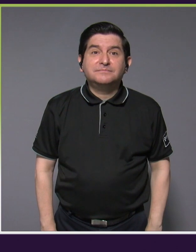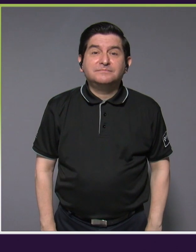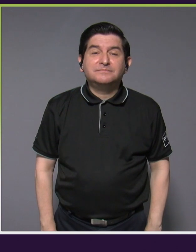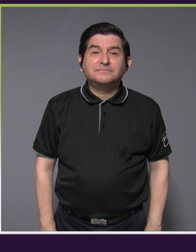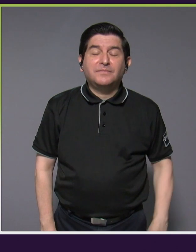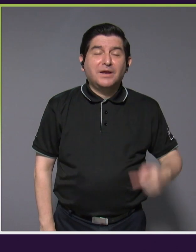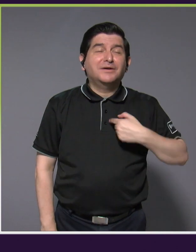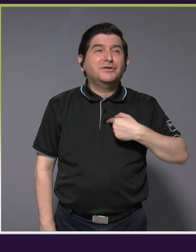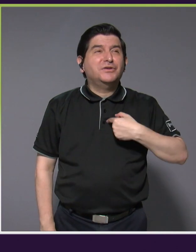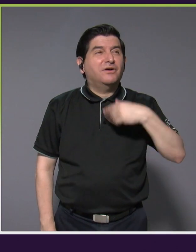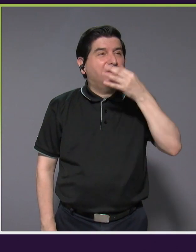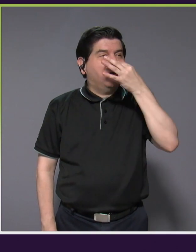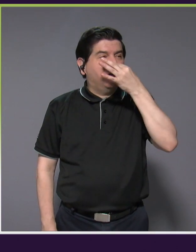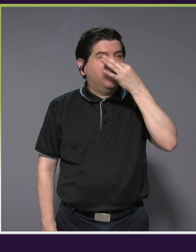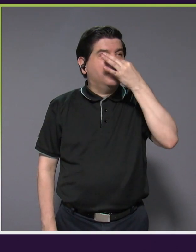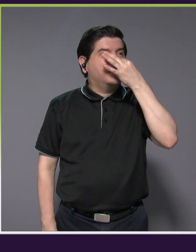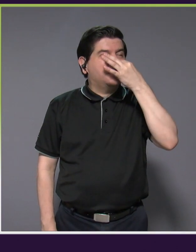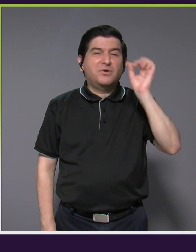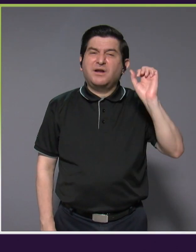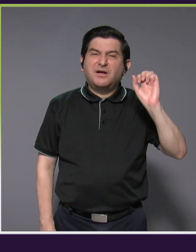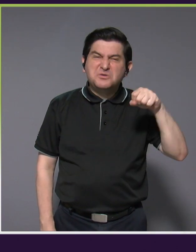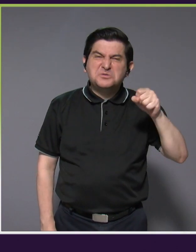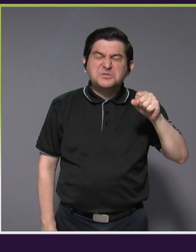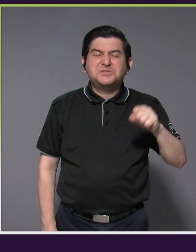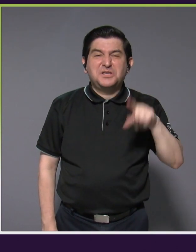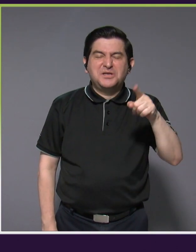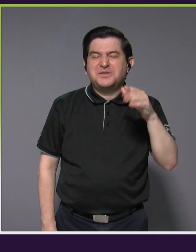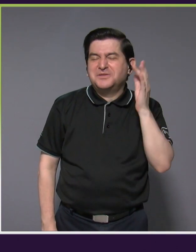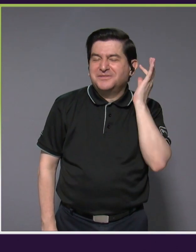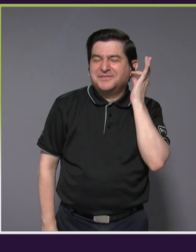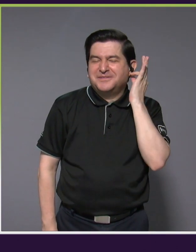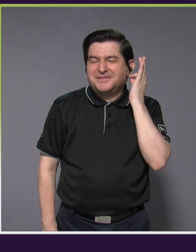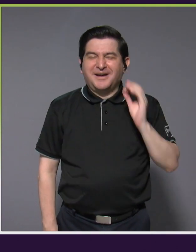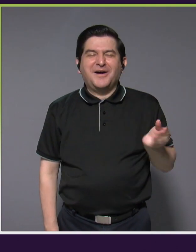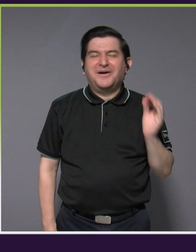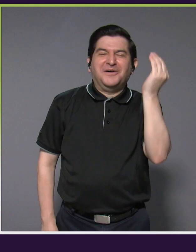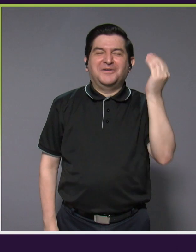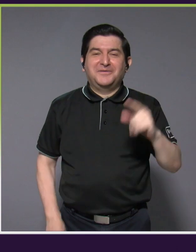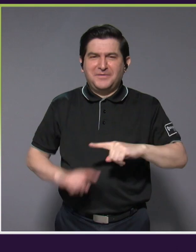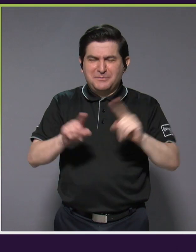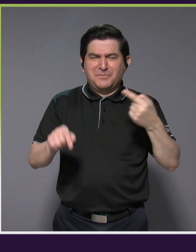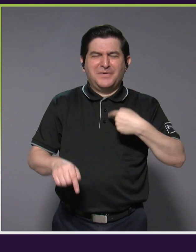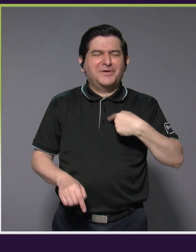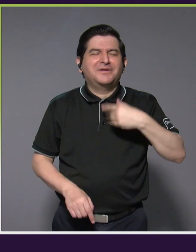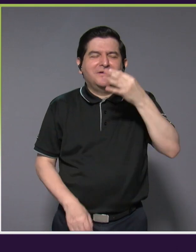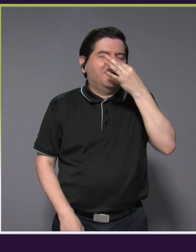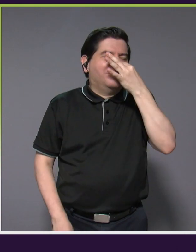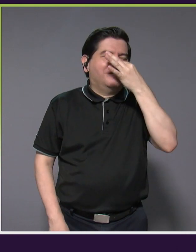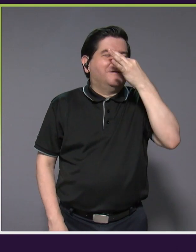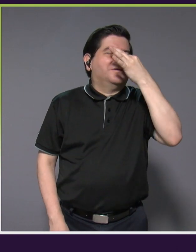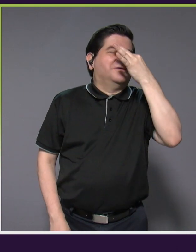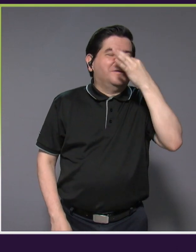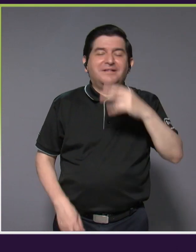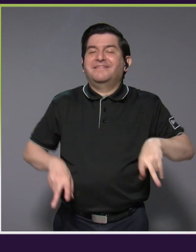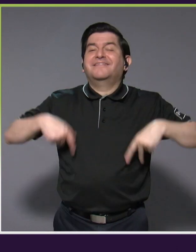estoy enamorado. Bueno, sí estoy ahí enamorado de una chiquilla, pero estoy muy enamorado